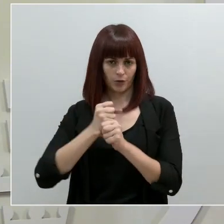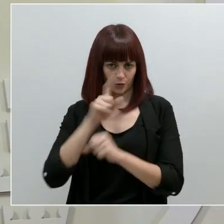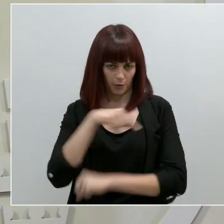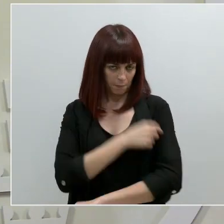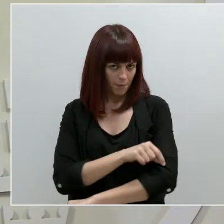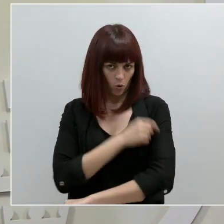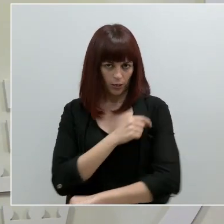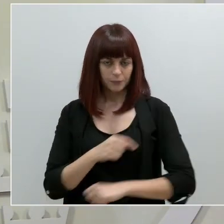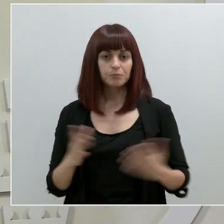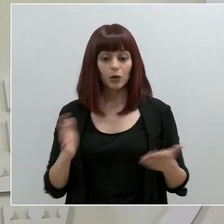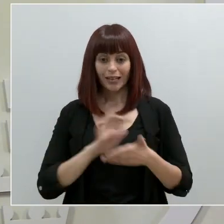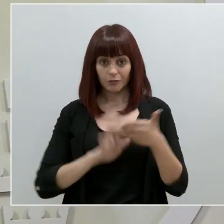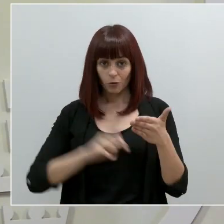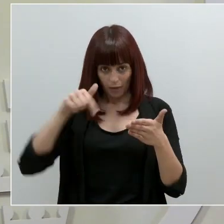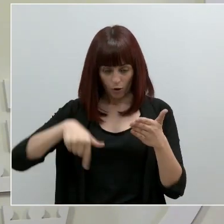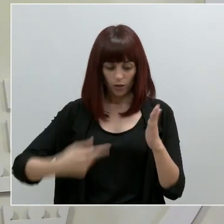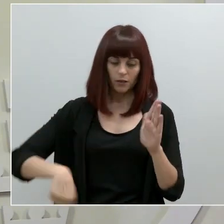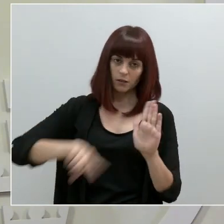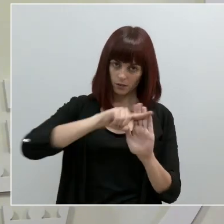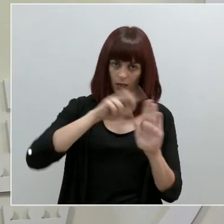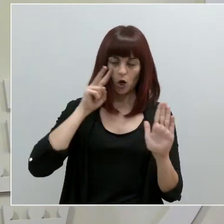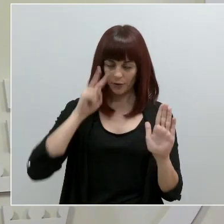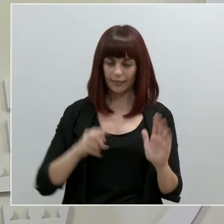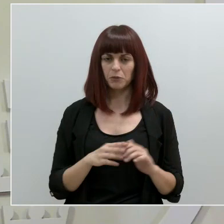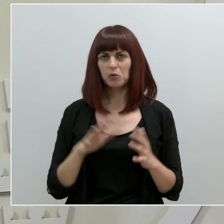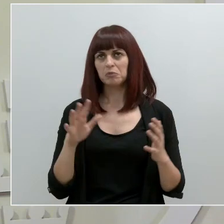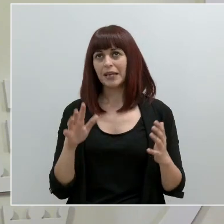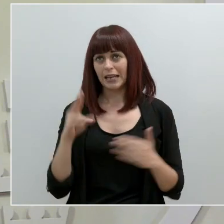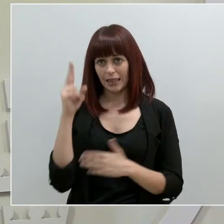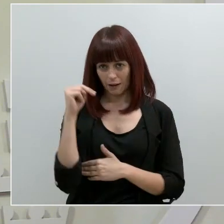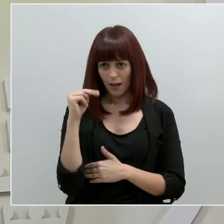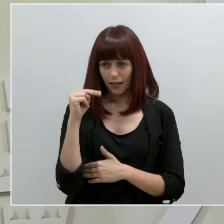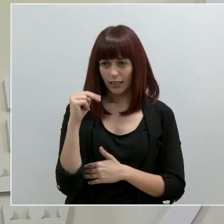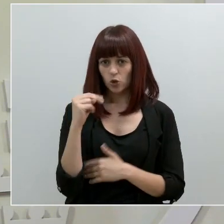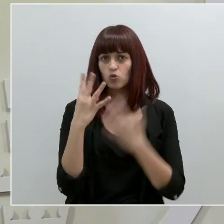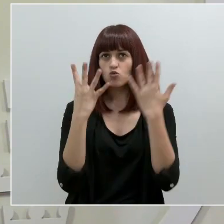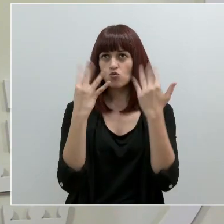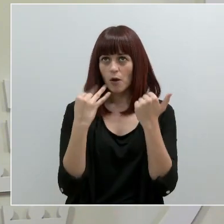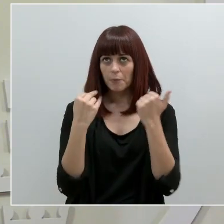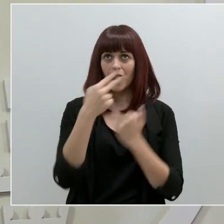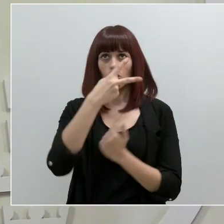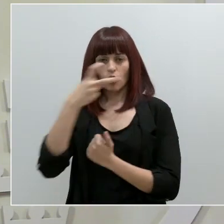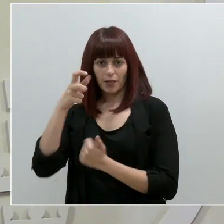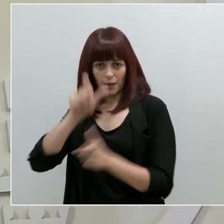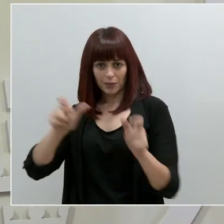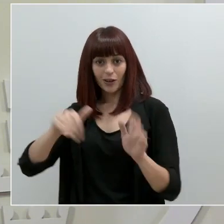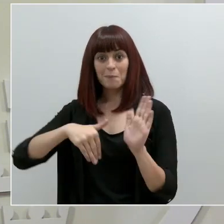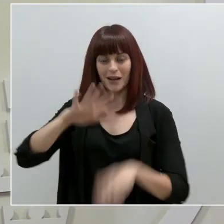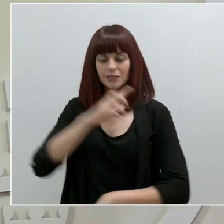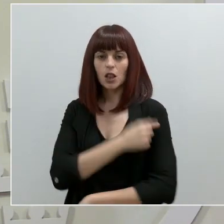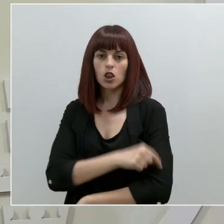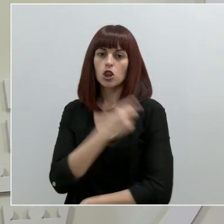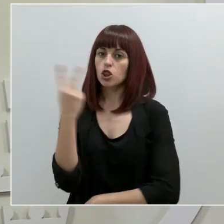bueno, eso en el informe de hoy saldrá y se verá. Pero sí, en el informe del viernes serán más de 9.200 las que habían recibido la segunda